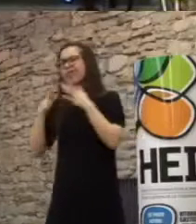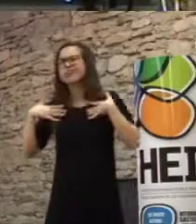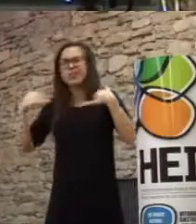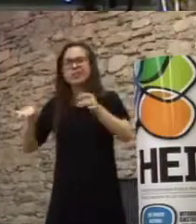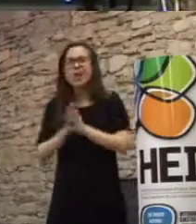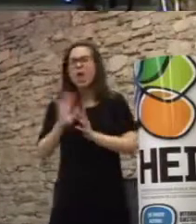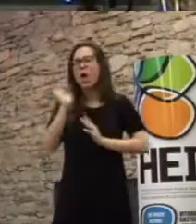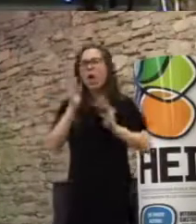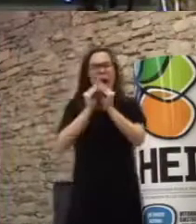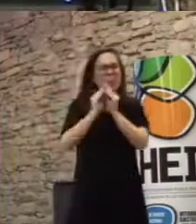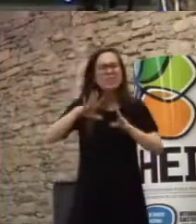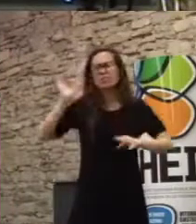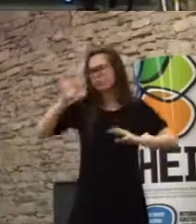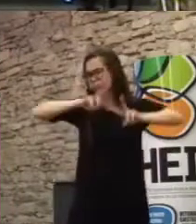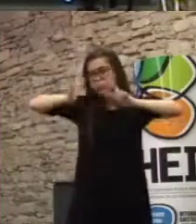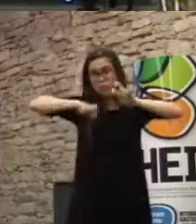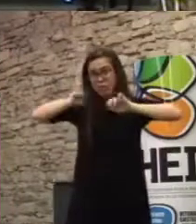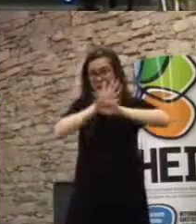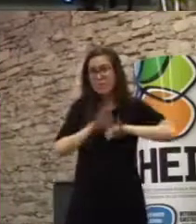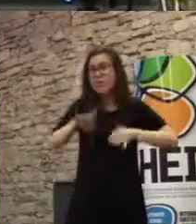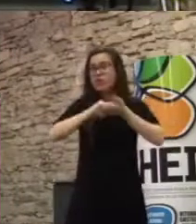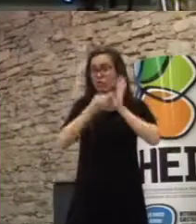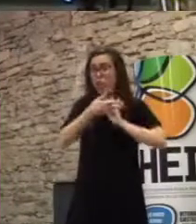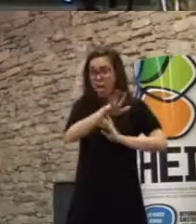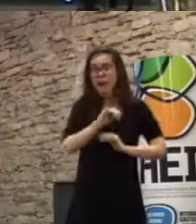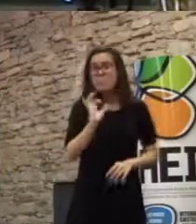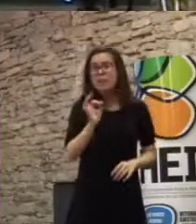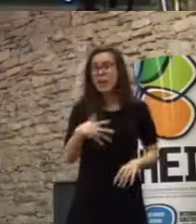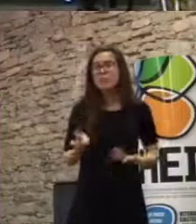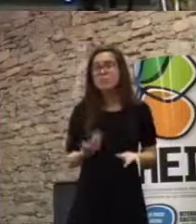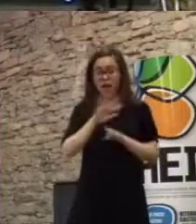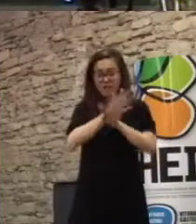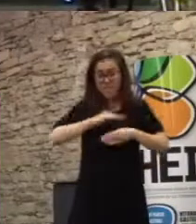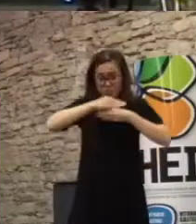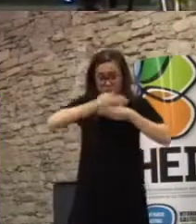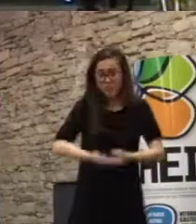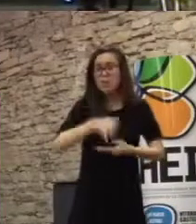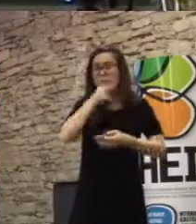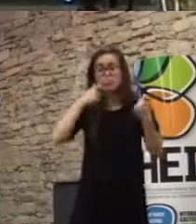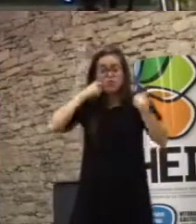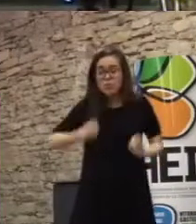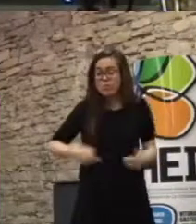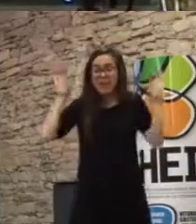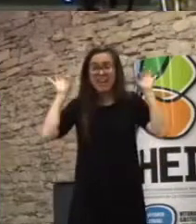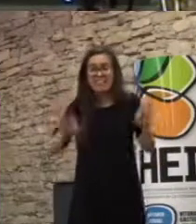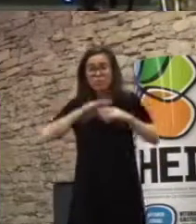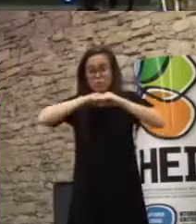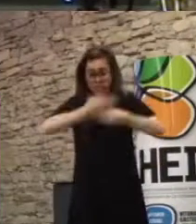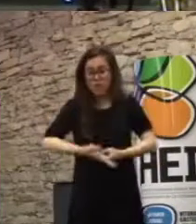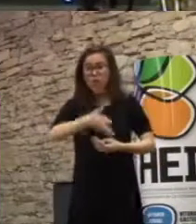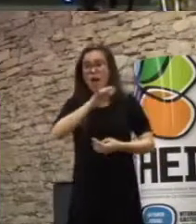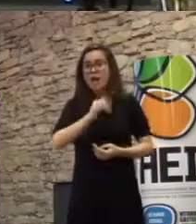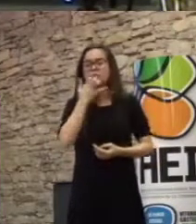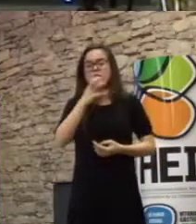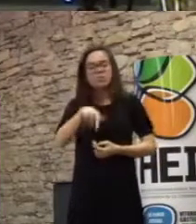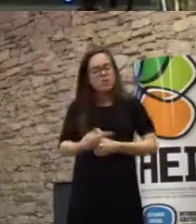y al final se supera o no se superó no se supera claro que se supera porque eso es la superación del ser humano así que cuando ya has conseguido hacer eso que en teoría